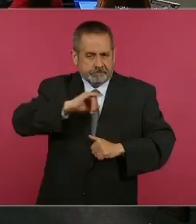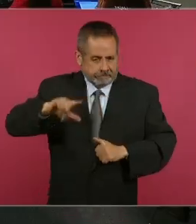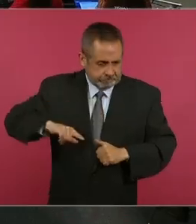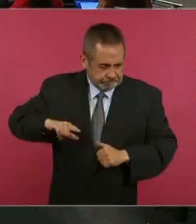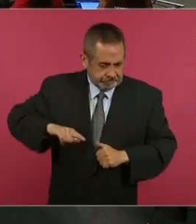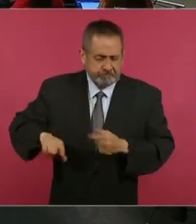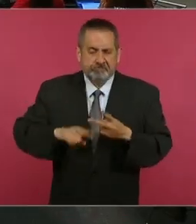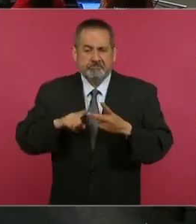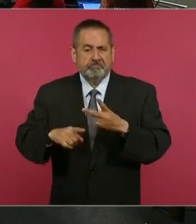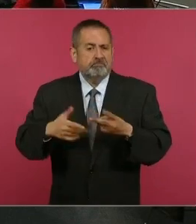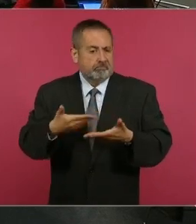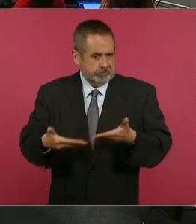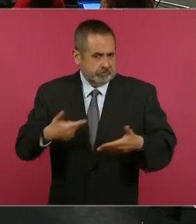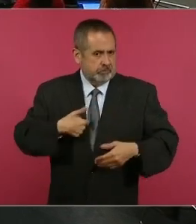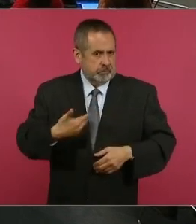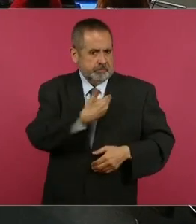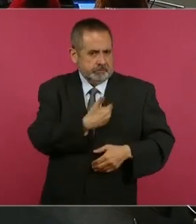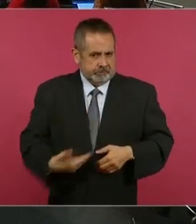que